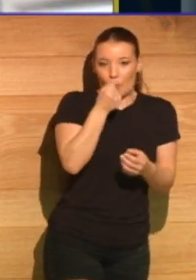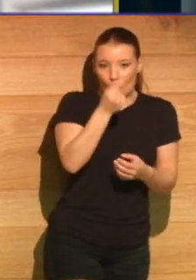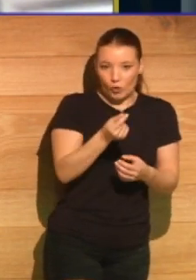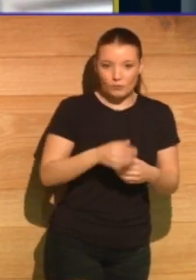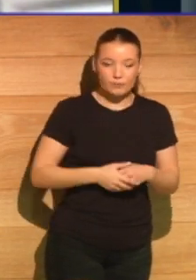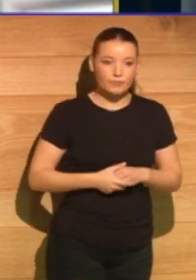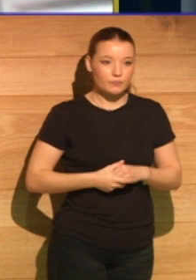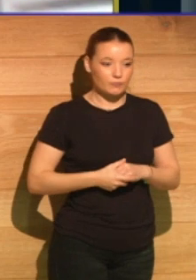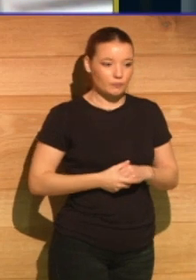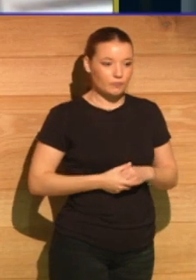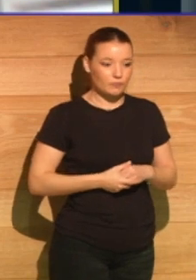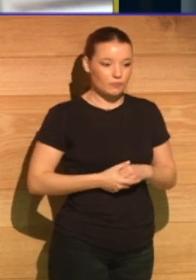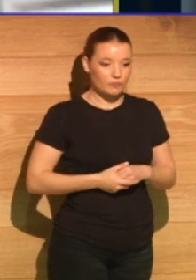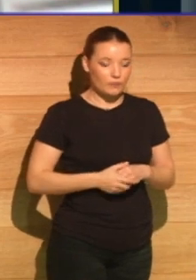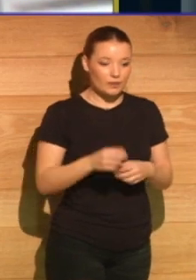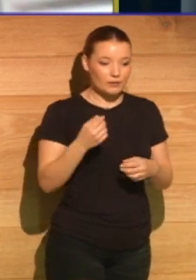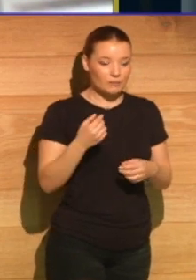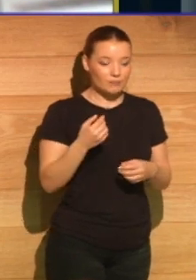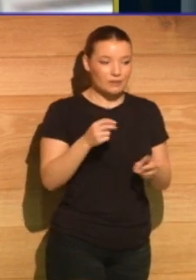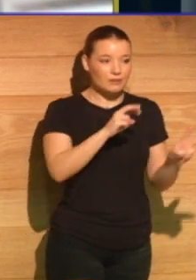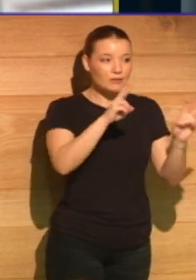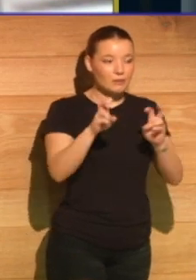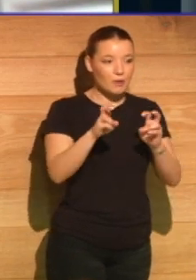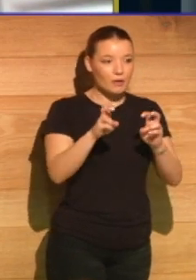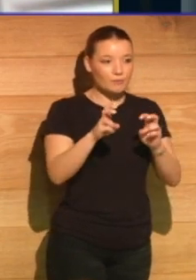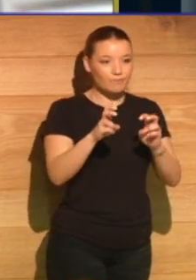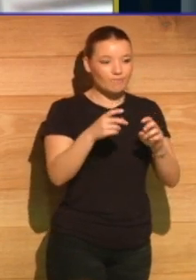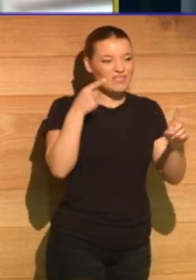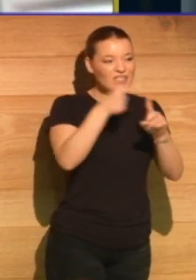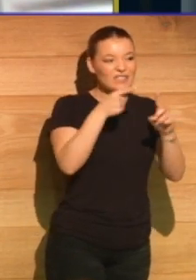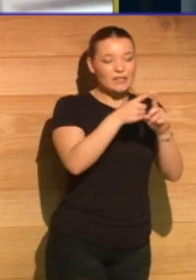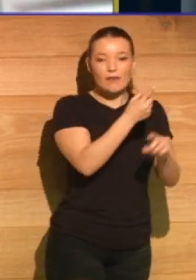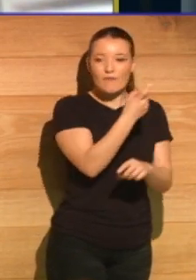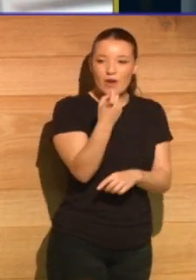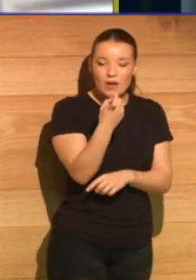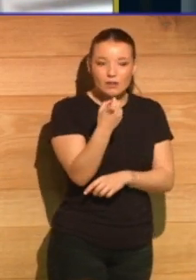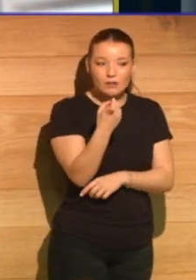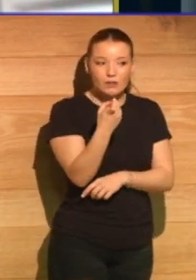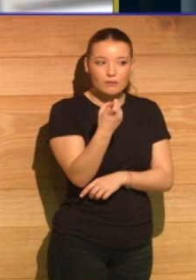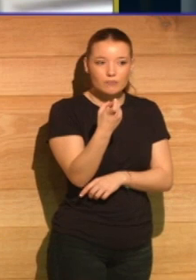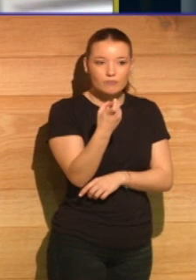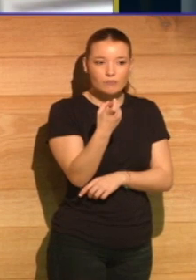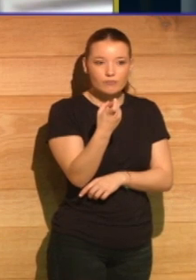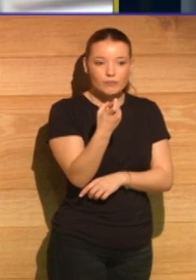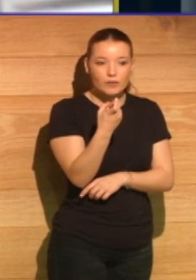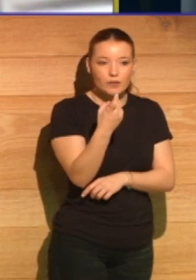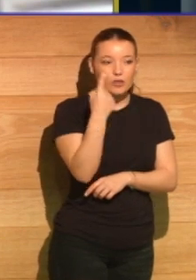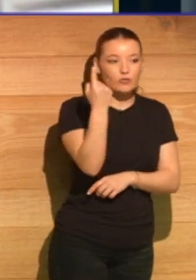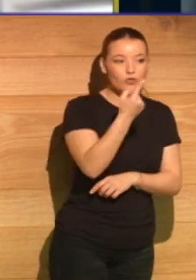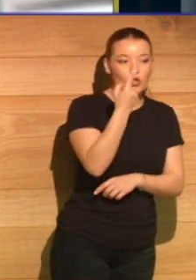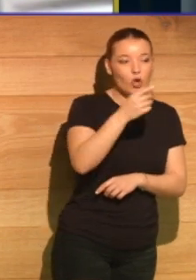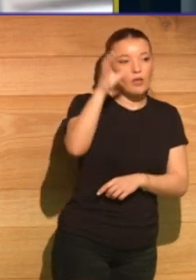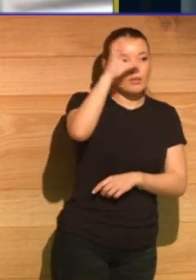Esta falta de referentes y referencias no es algo que padezcan solo las